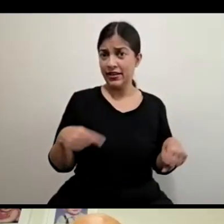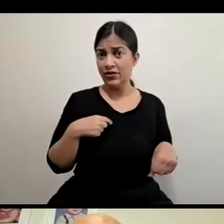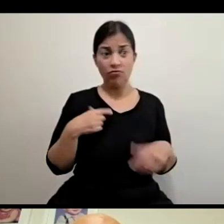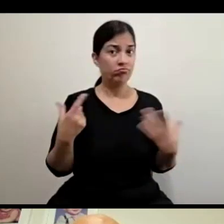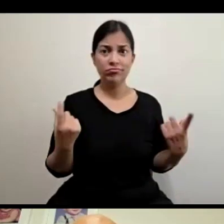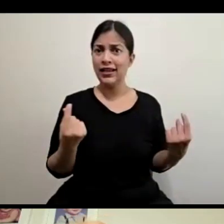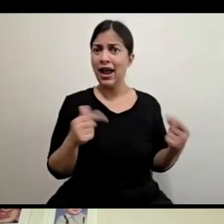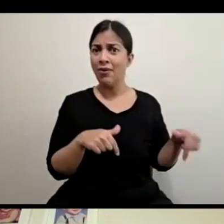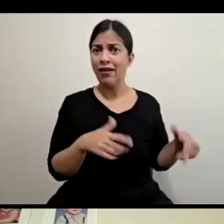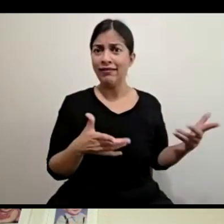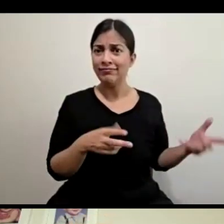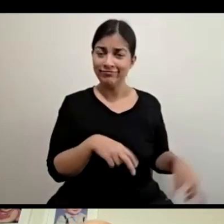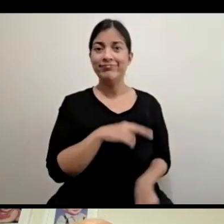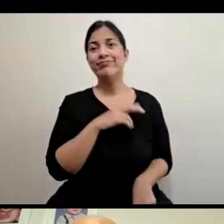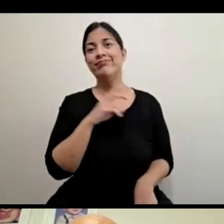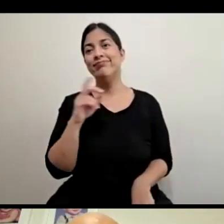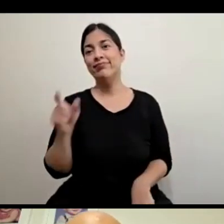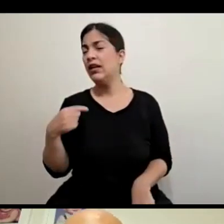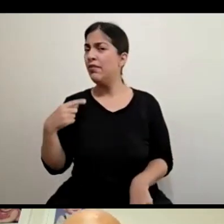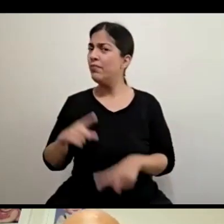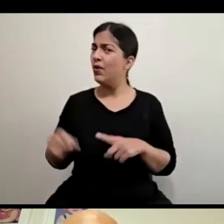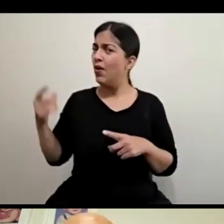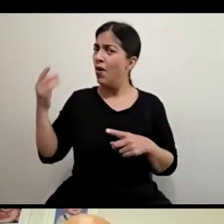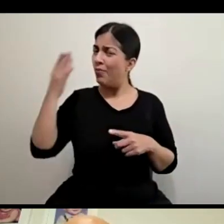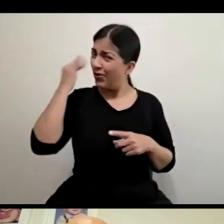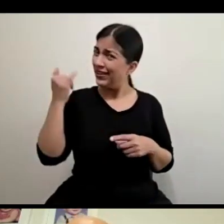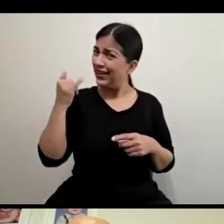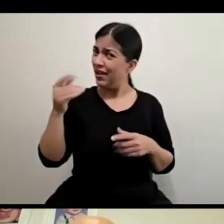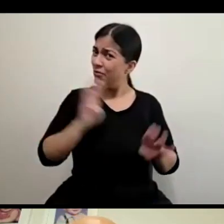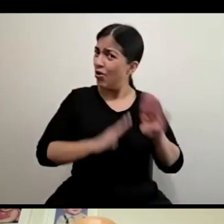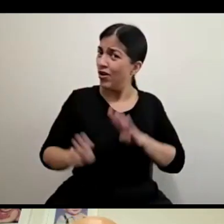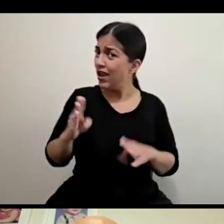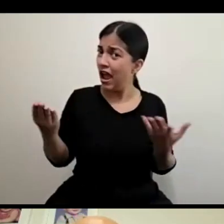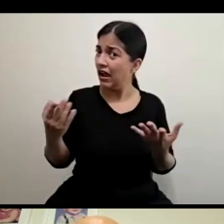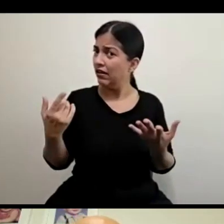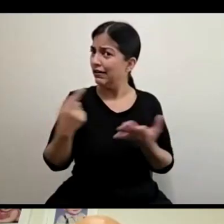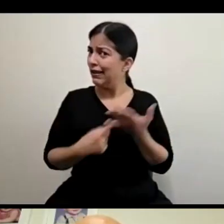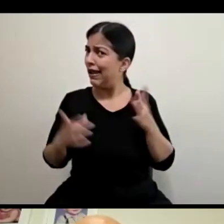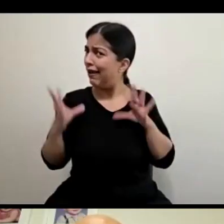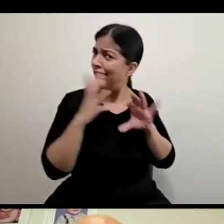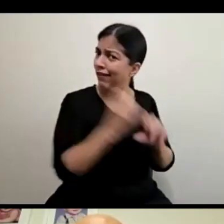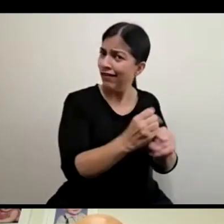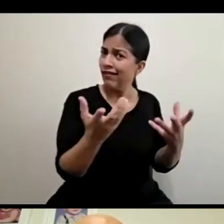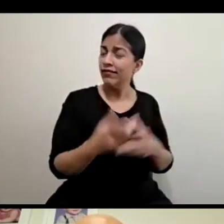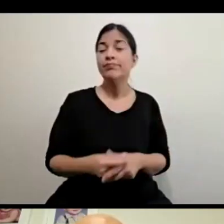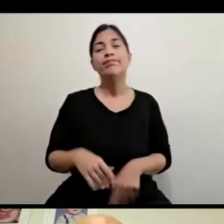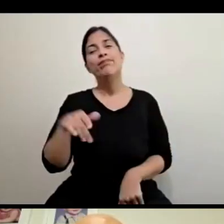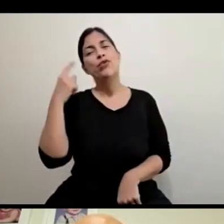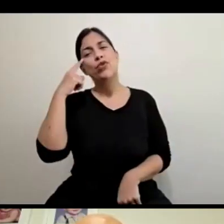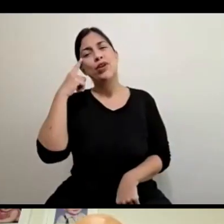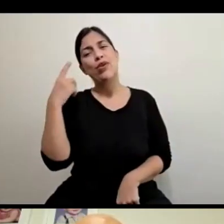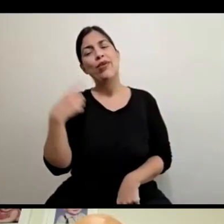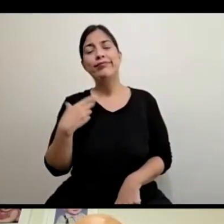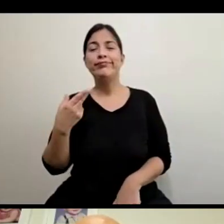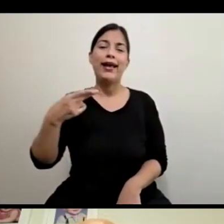allí? Pero ¿y por qué entraste a Biología? O sea, ¿qué era lo que te llamaba de la biología? Yo creo que tuvo que ver con la escuela